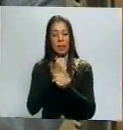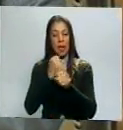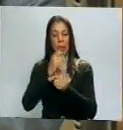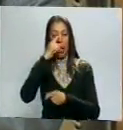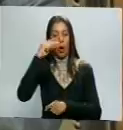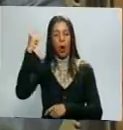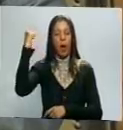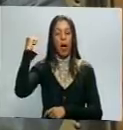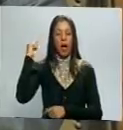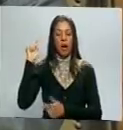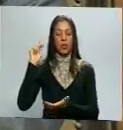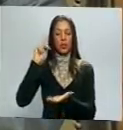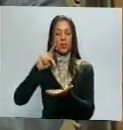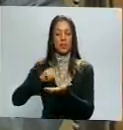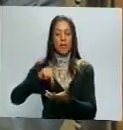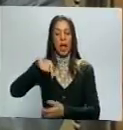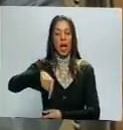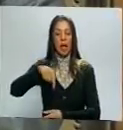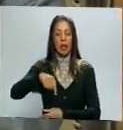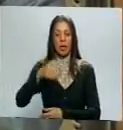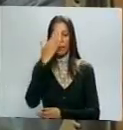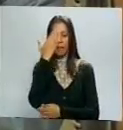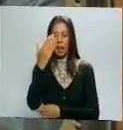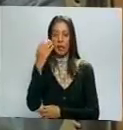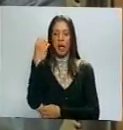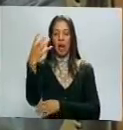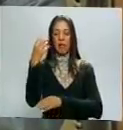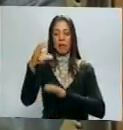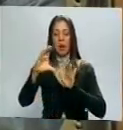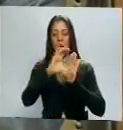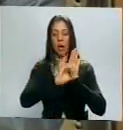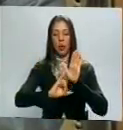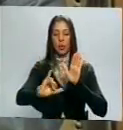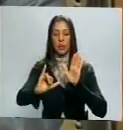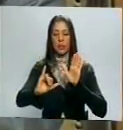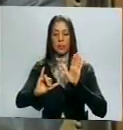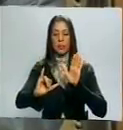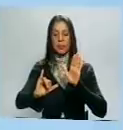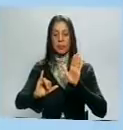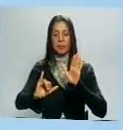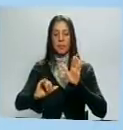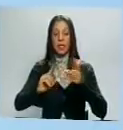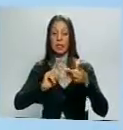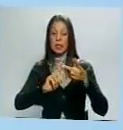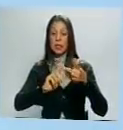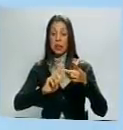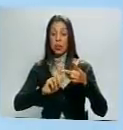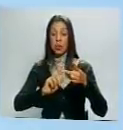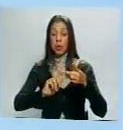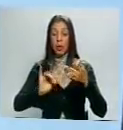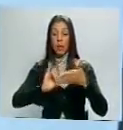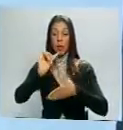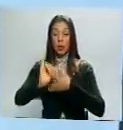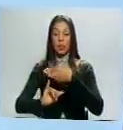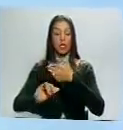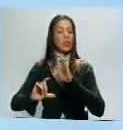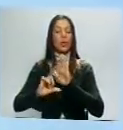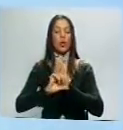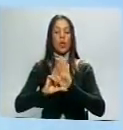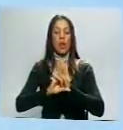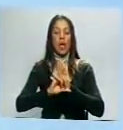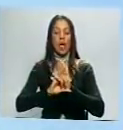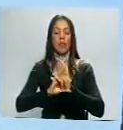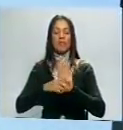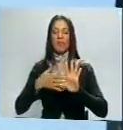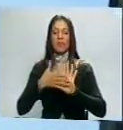Venezuela, Nicolás Maduro Moros, ante la Asamblea Nacional Constituyente. Segundo, proyecto de ley